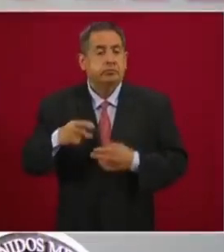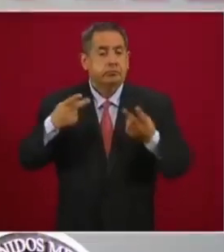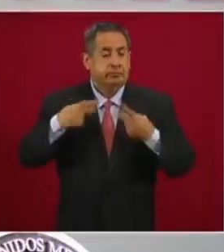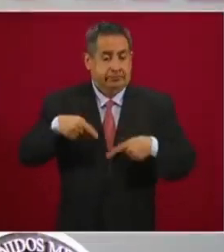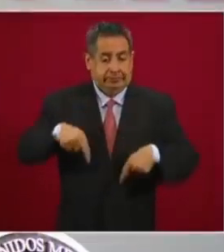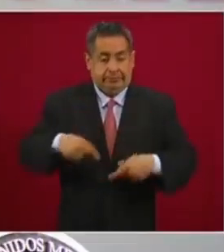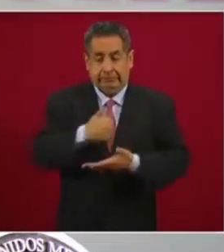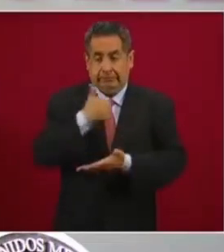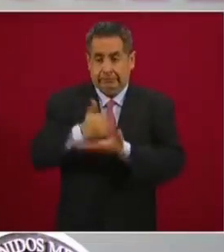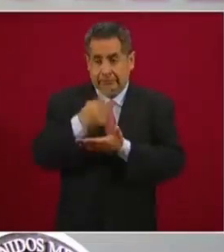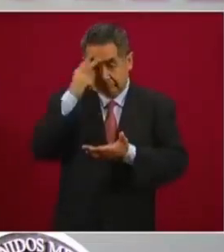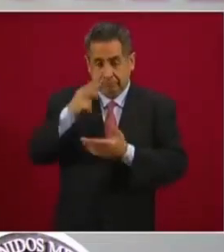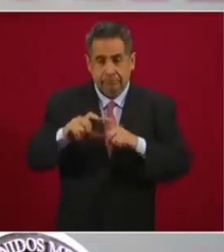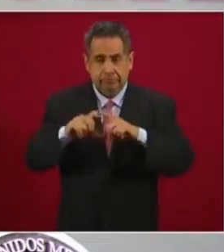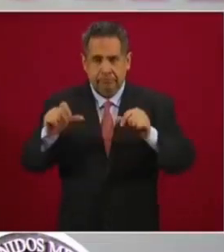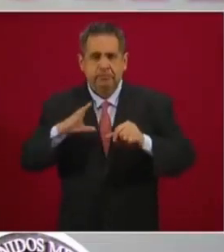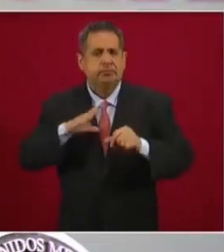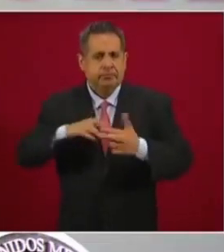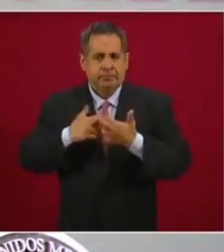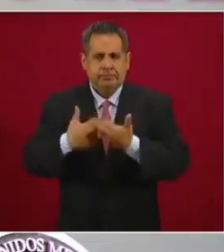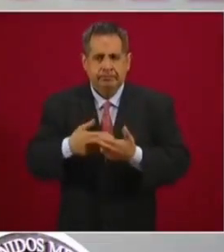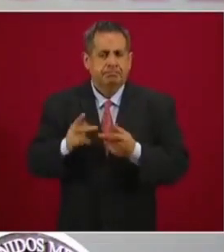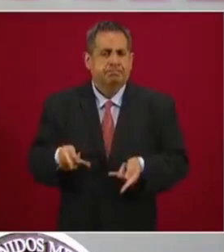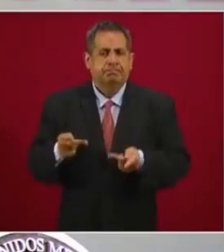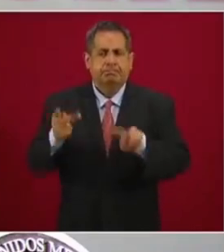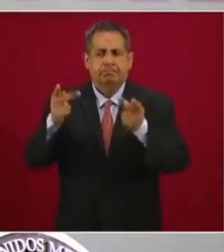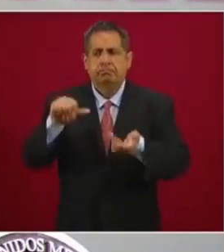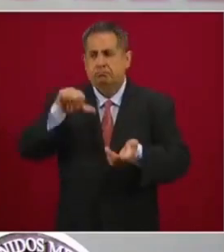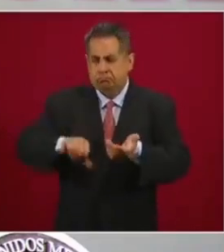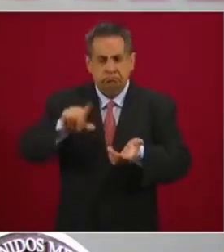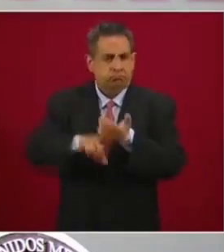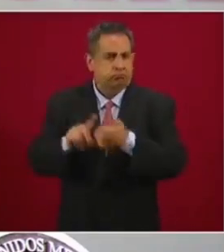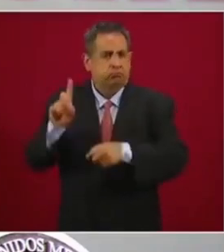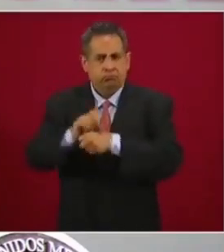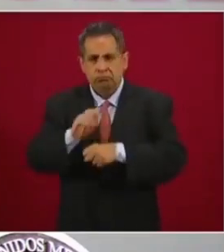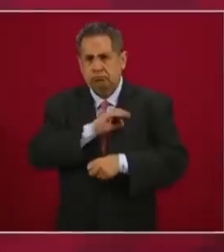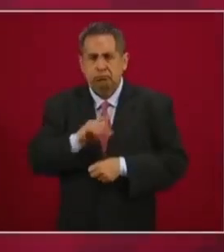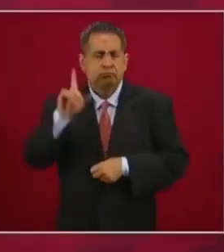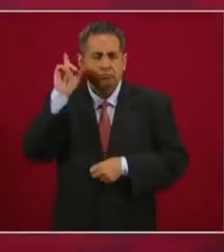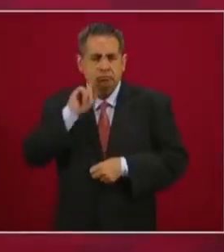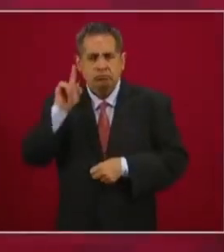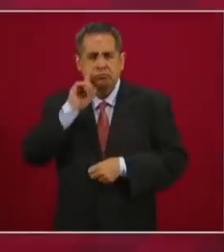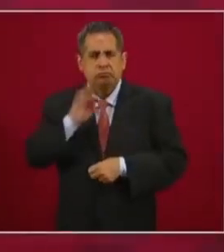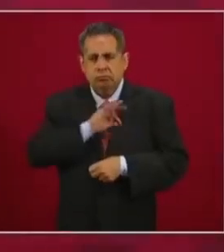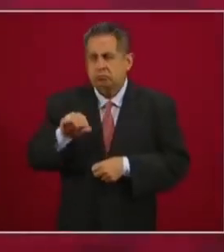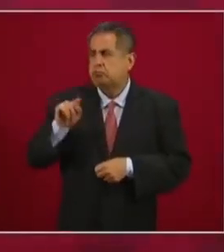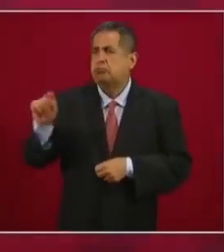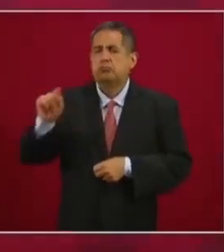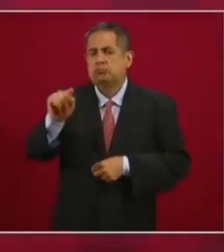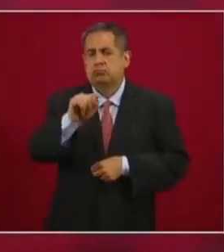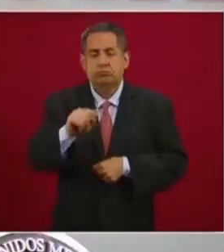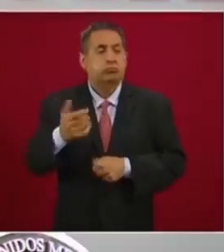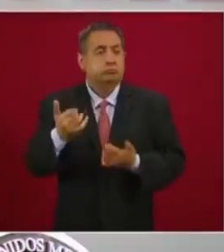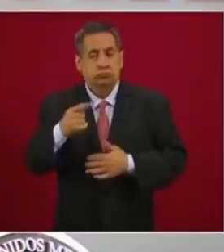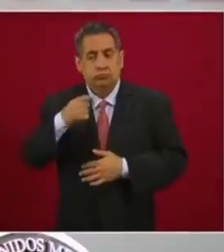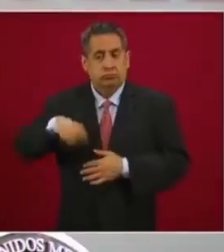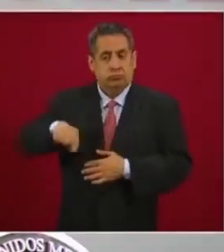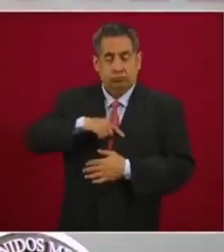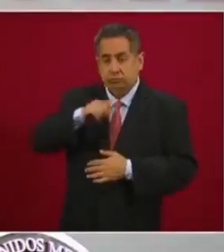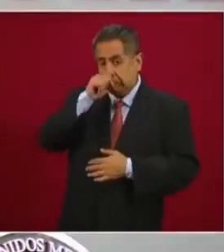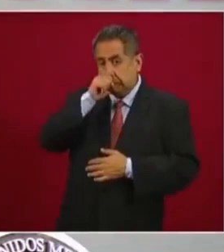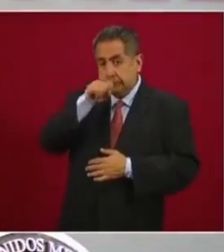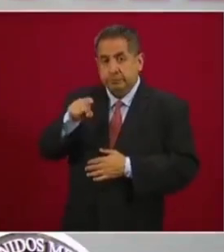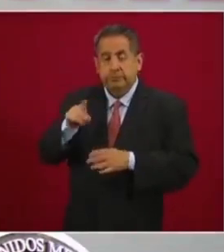de la Ciudad de México tienen billetes para estar vendiendo el día de hoy y también el día de mañana. Y nosotros vamos a